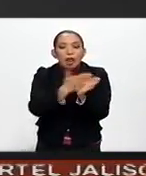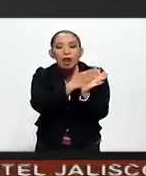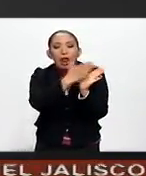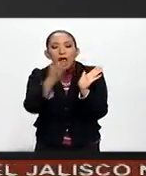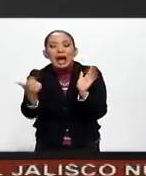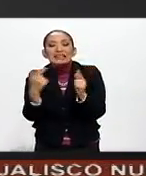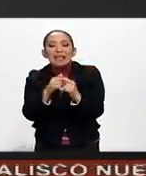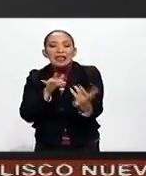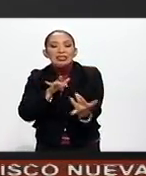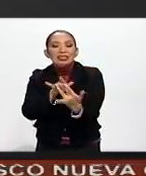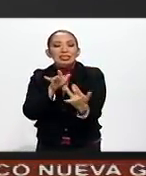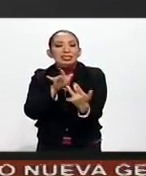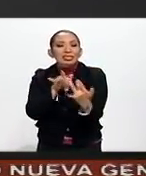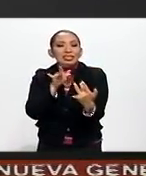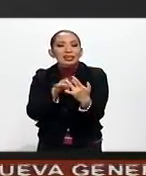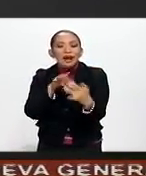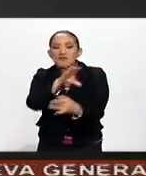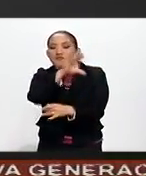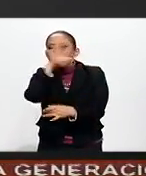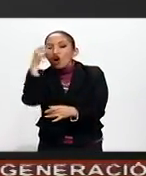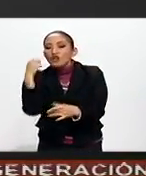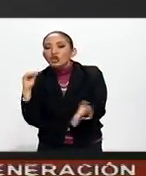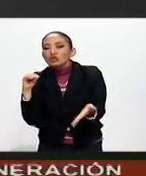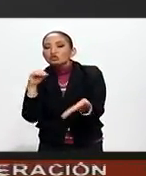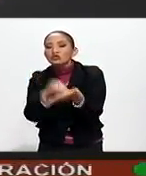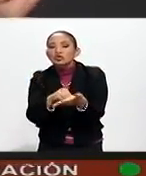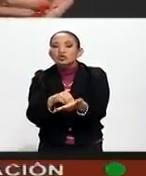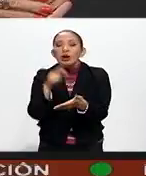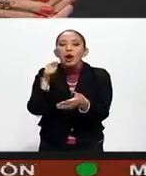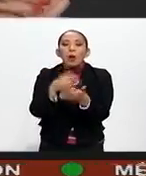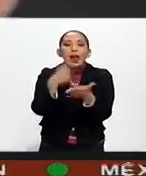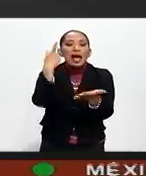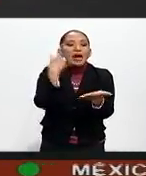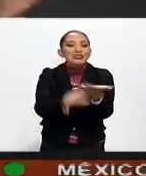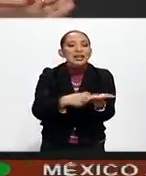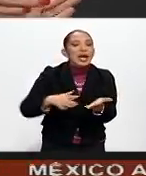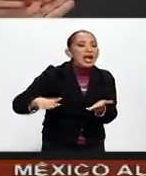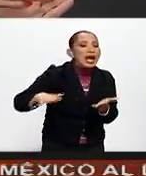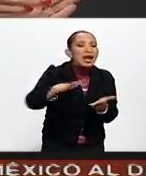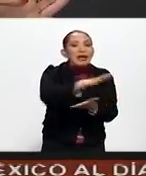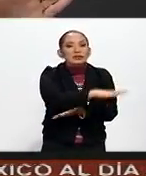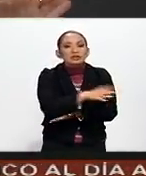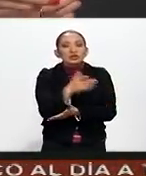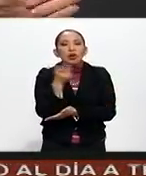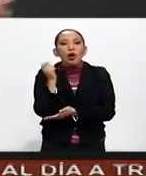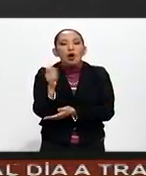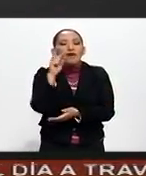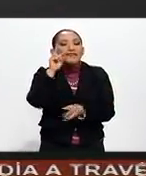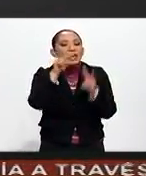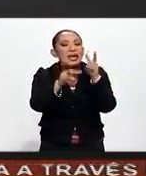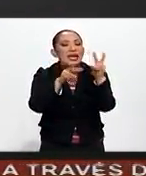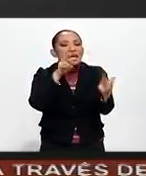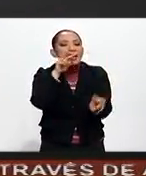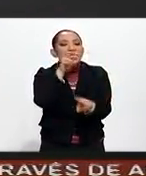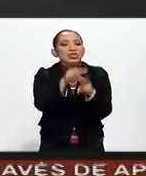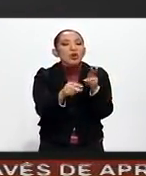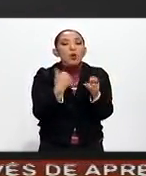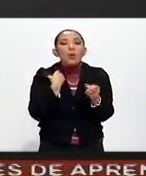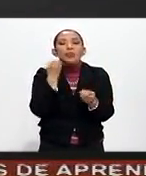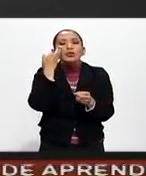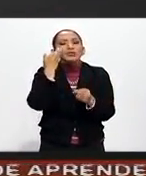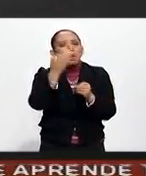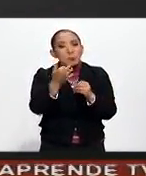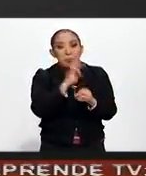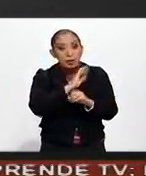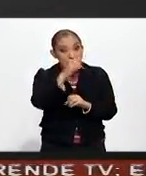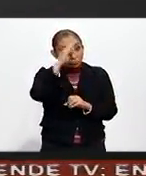quién chatearon? ¿Qué fotografías subieron? ¿Qué contenidos estuvieron viendo? ¿Cuánto tiempo? Y tú